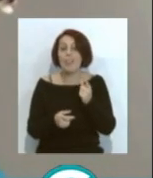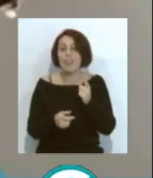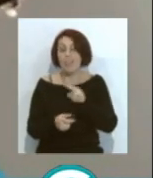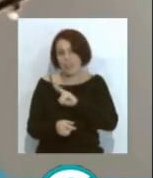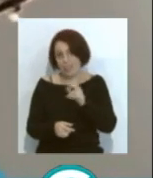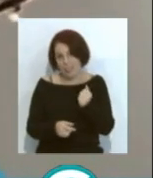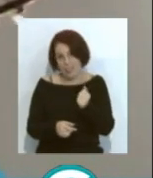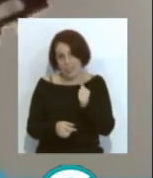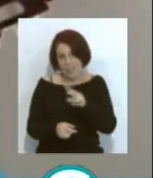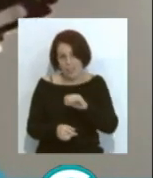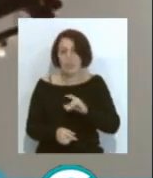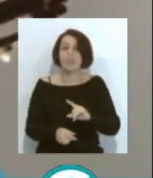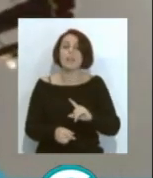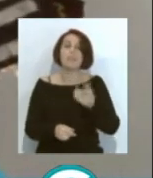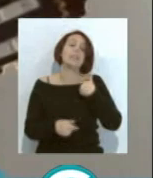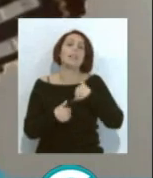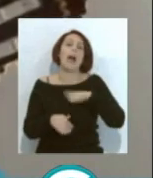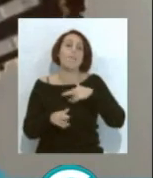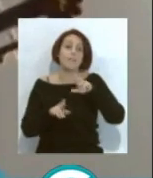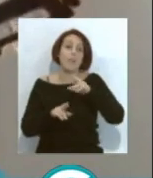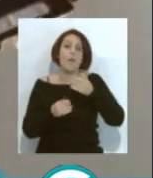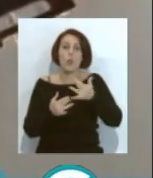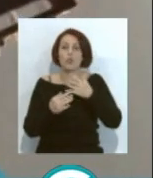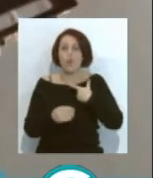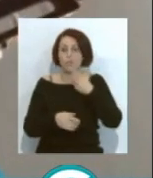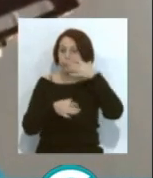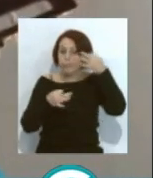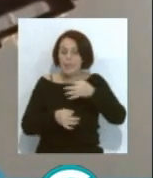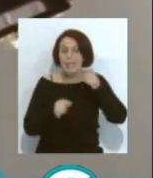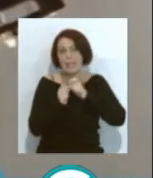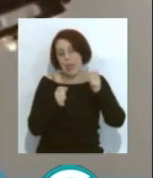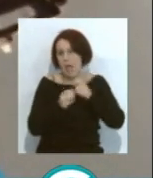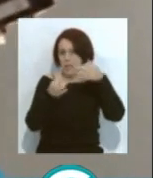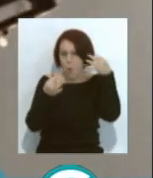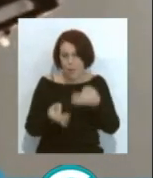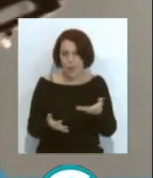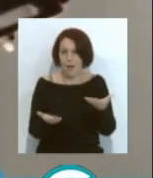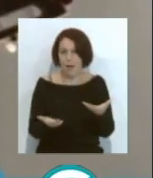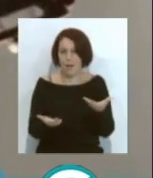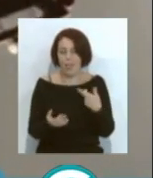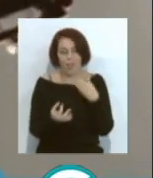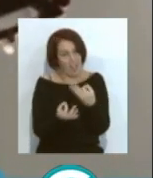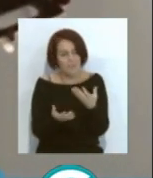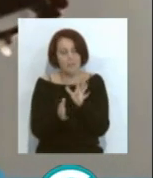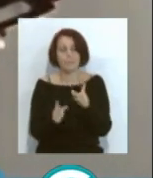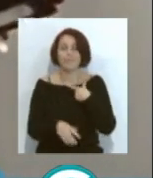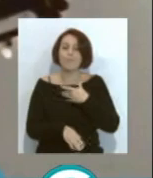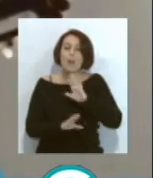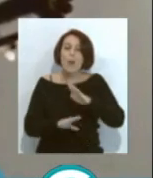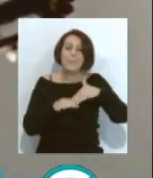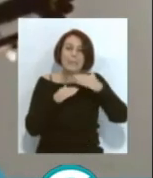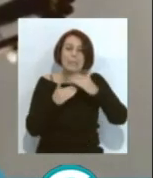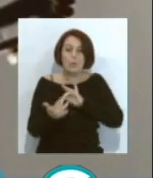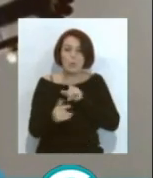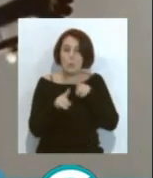pronto podáis al menos presencialmente, con todas las distancias de seguridad que debe haber, pero al menos sí tener esa primera toma